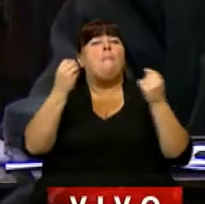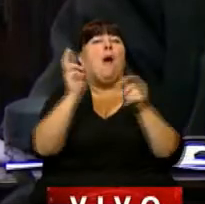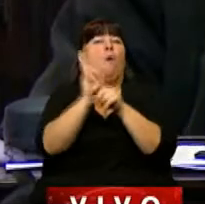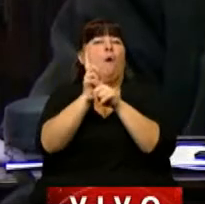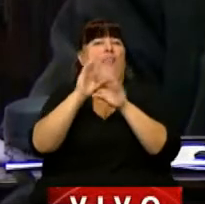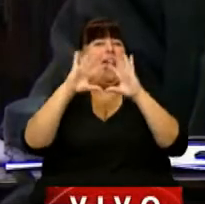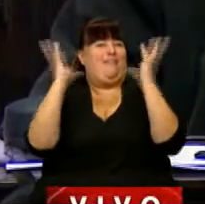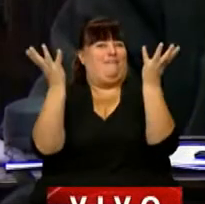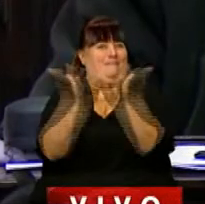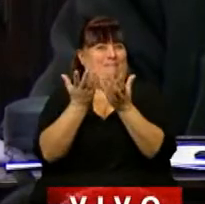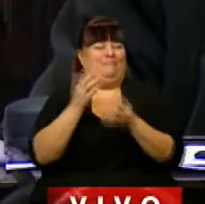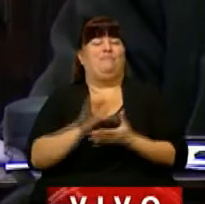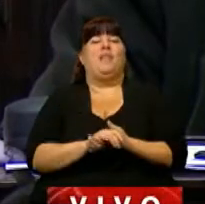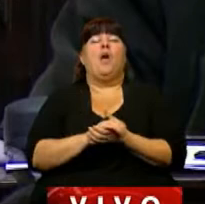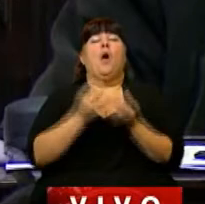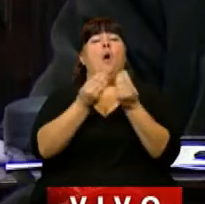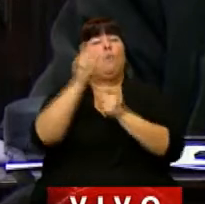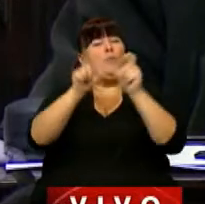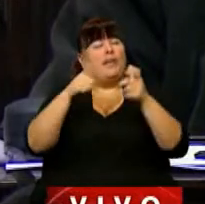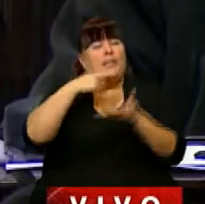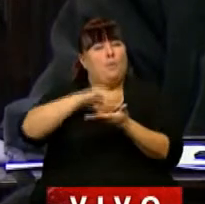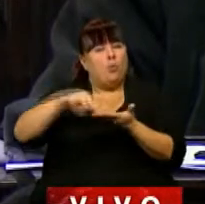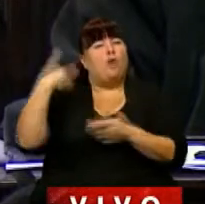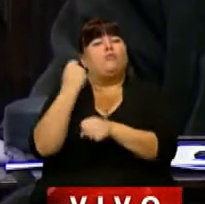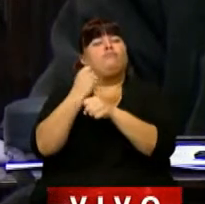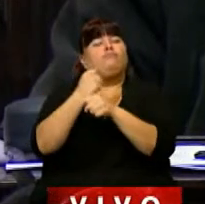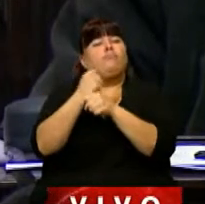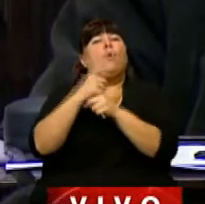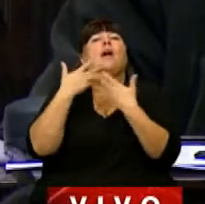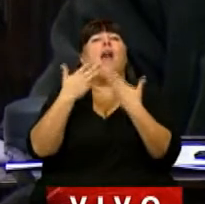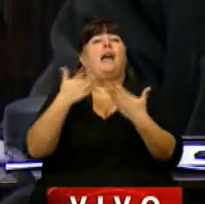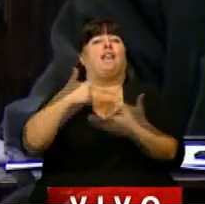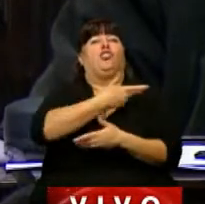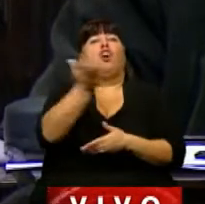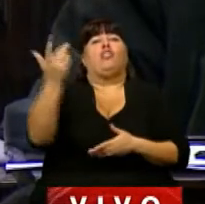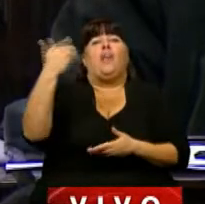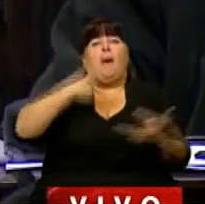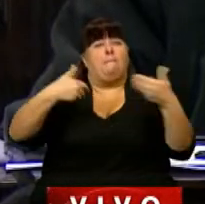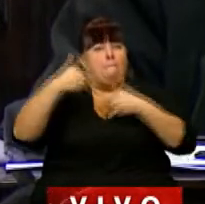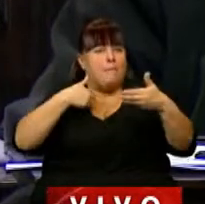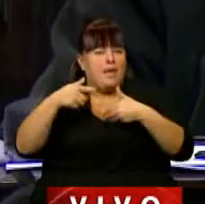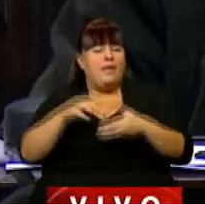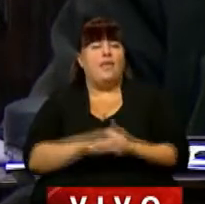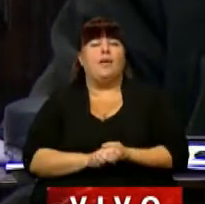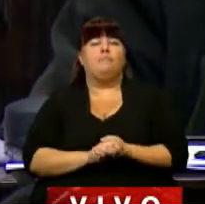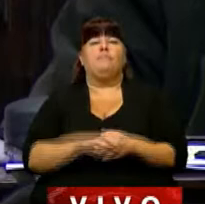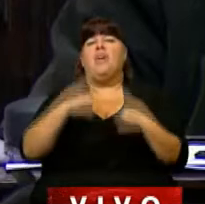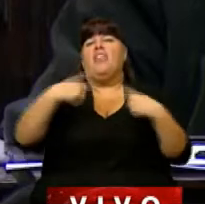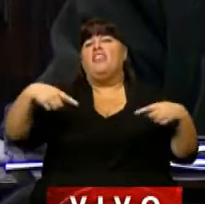Ambiente. Quiero decir que muchos legisladores trabajamos con el auspicio de la sociedad civil, de